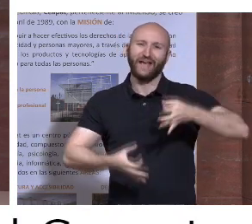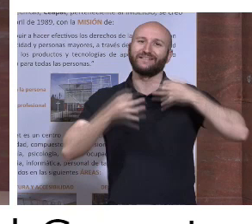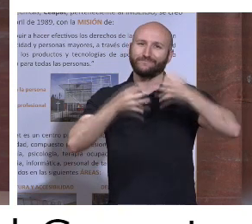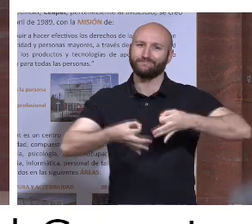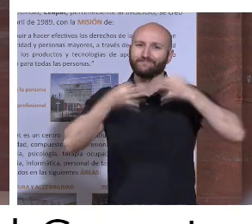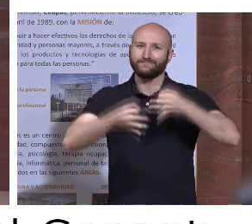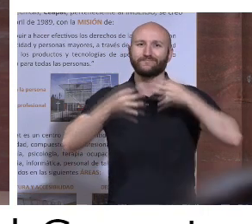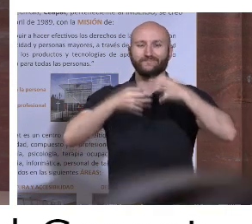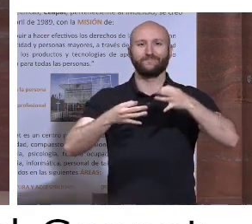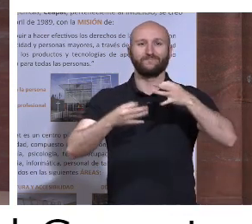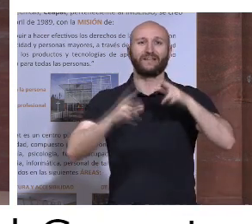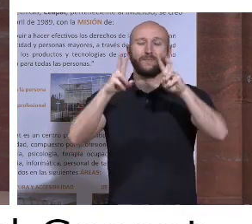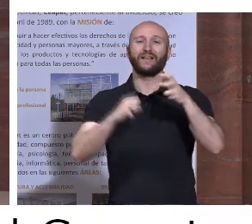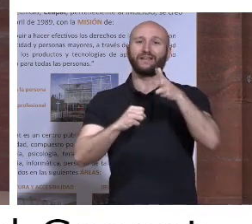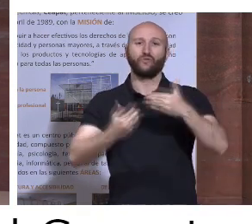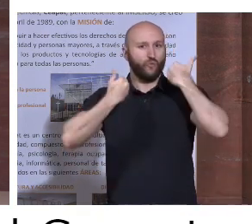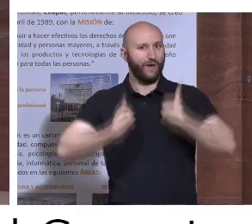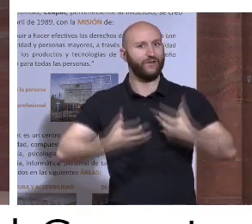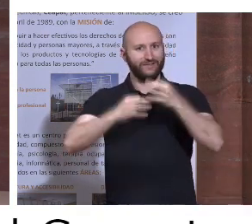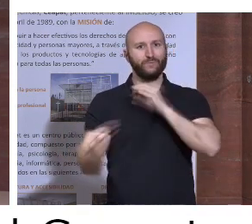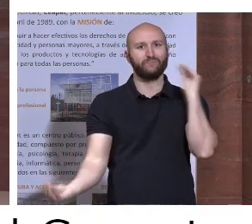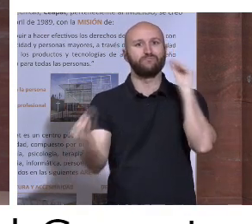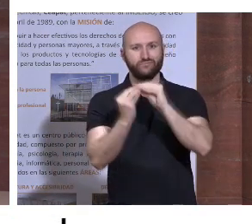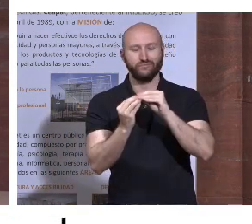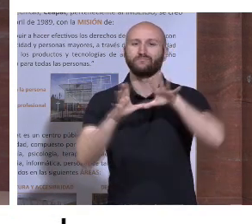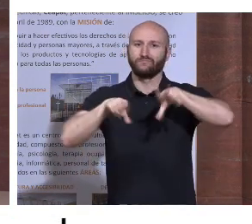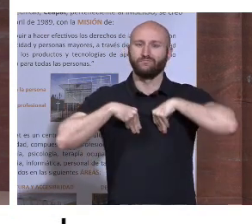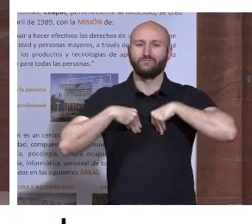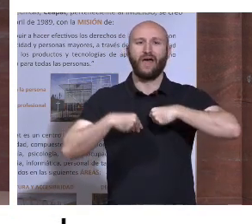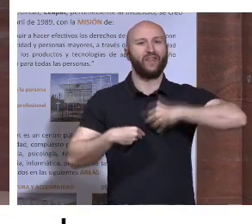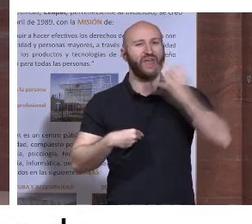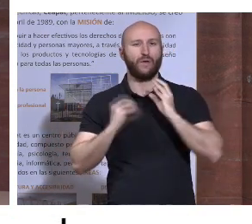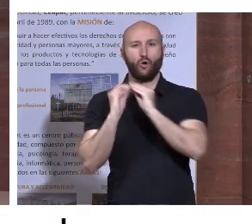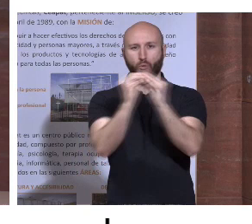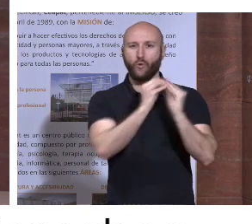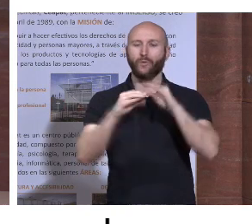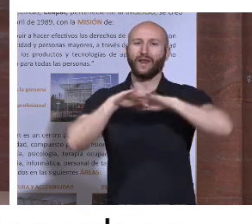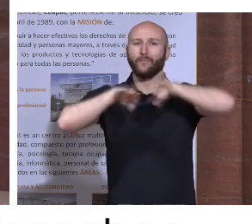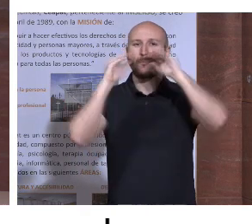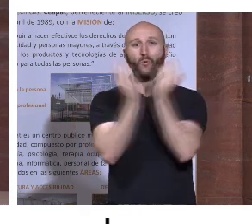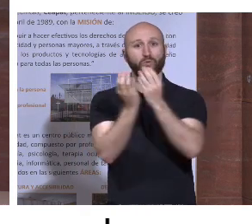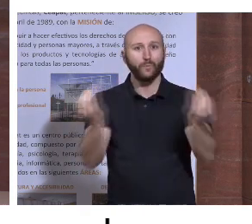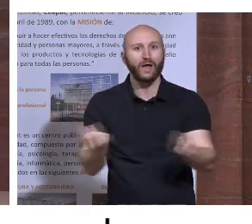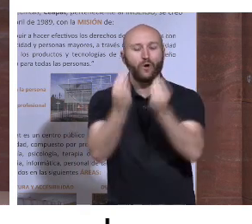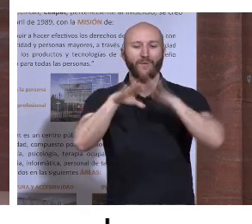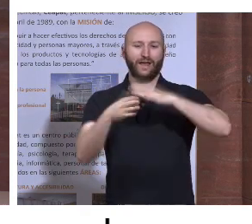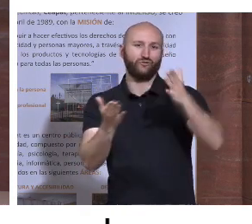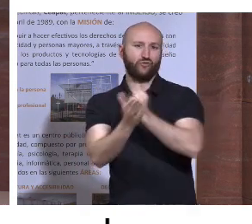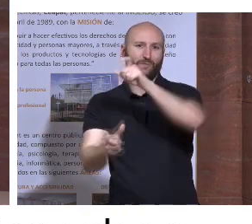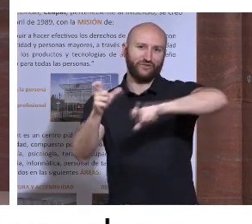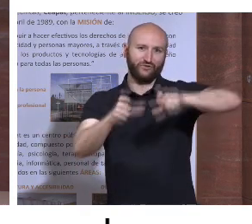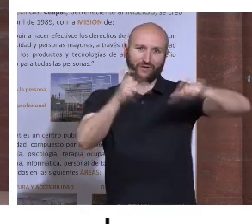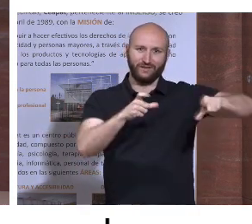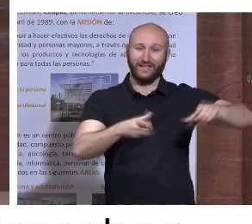en este océano de los derechos humanos, asumiendo el deber común de mejorar este mundo para todas las personas,